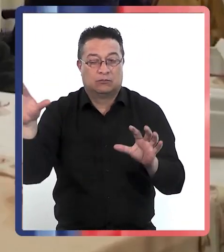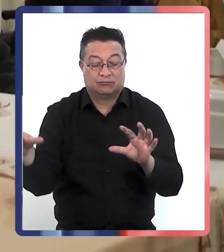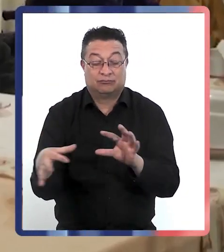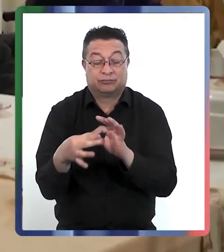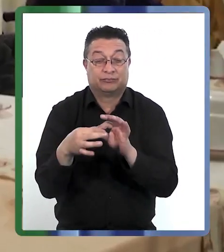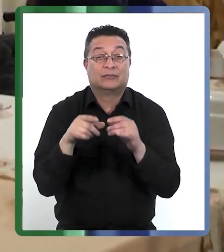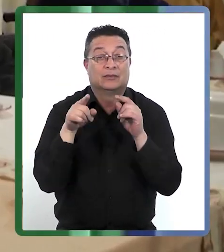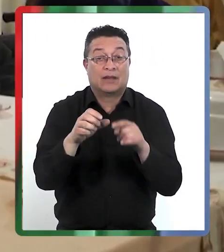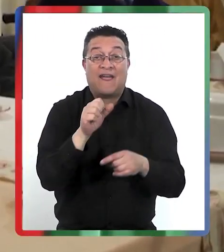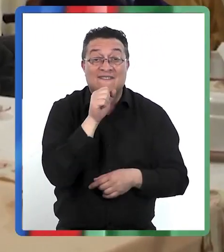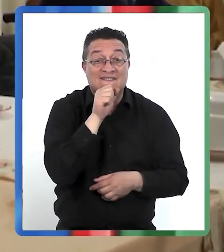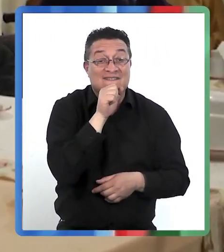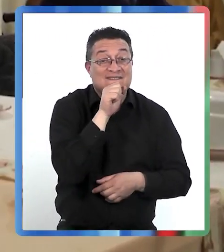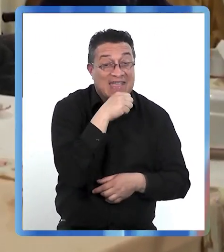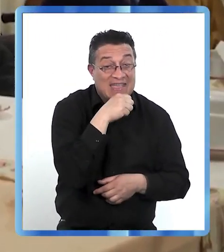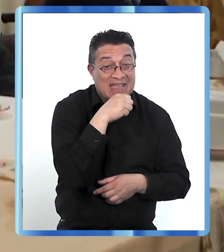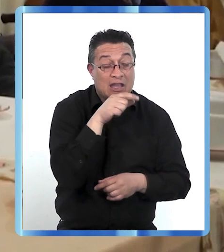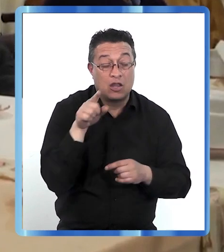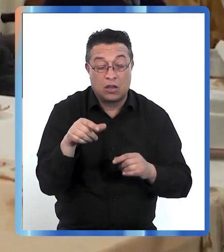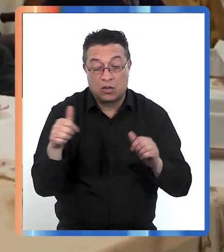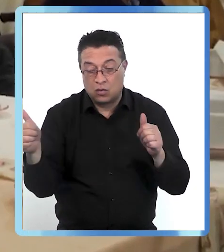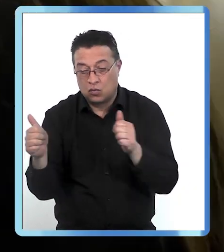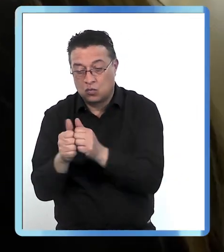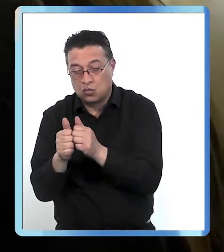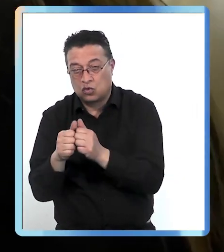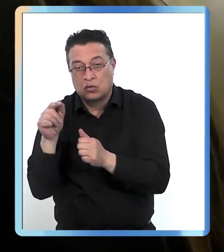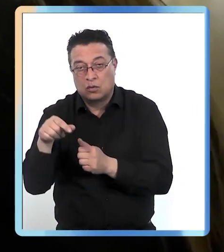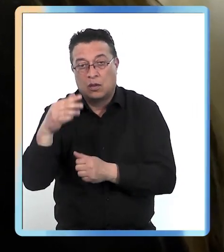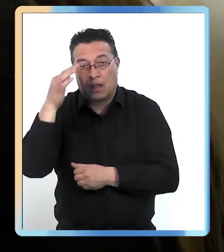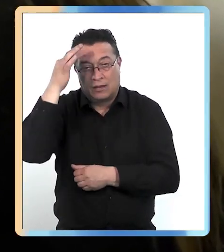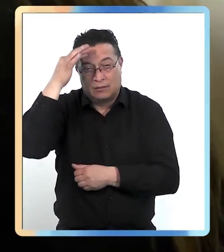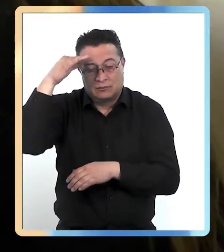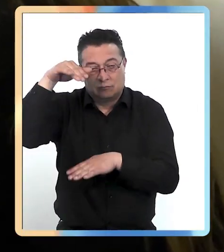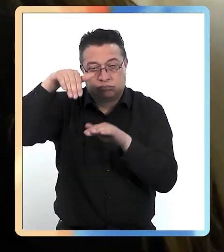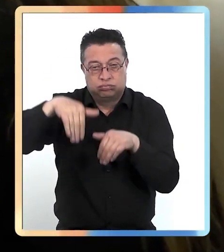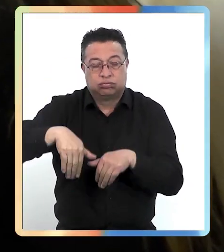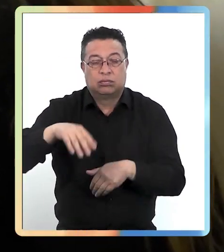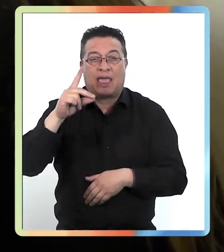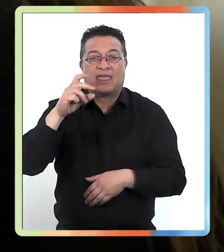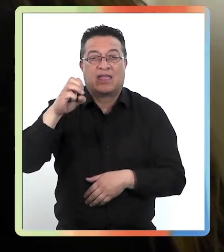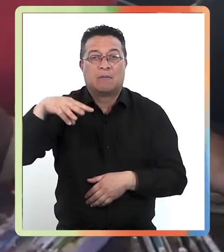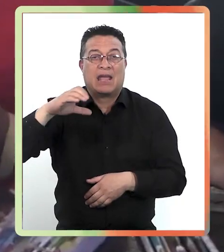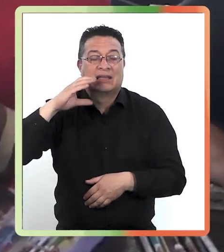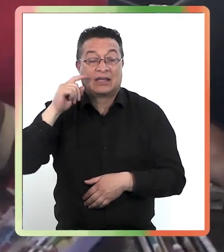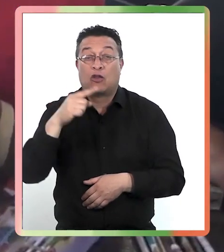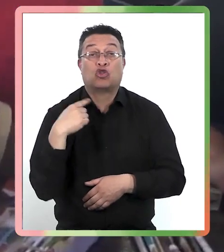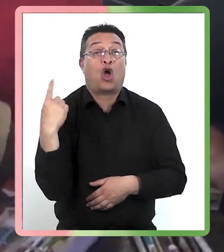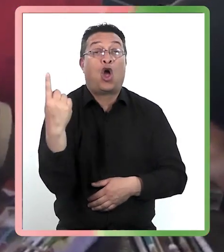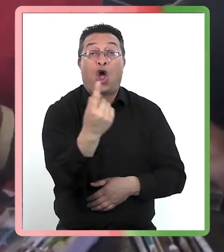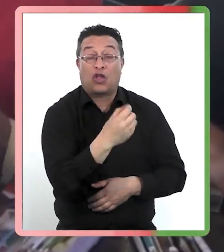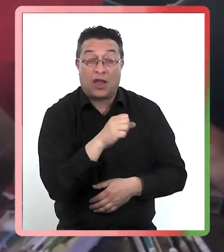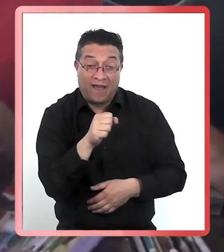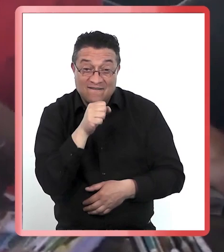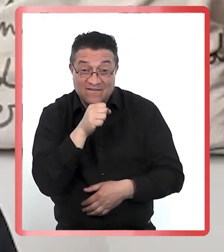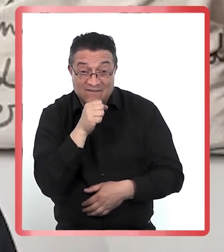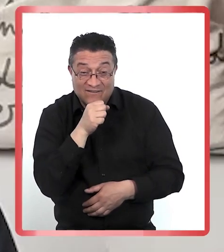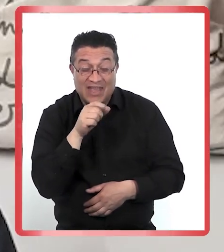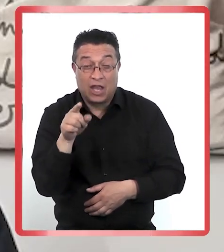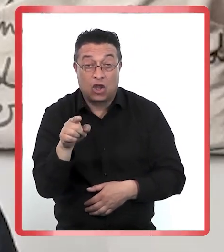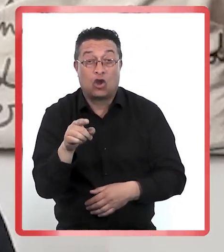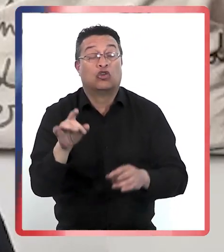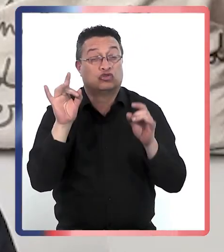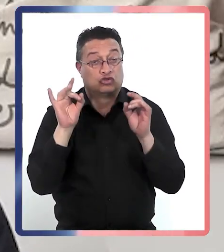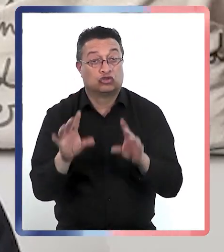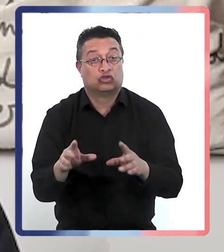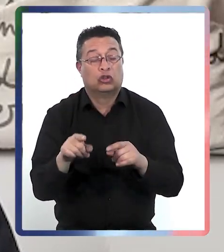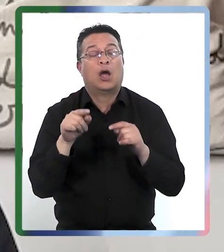que asociaba el envejecer con llegar a la demencia. Y que por lo tanto decía que todos los viejos, por el